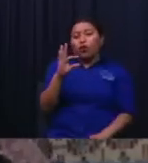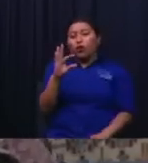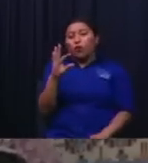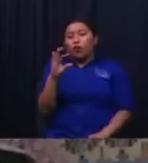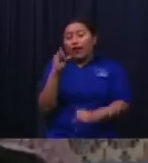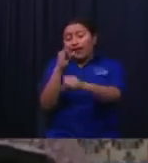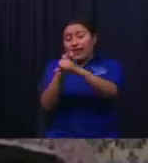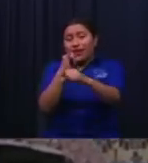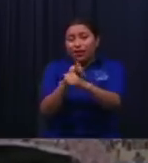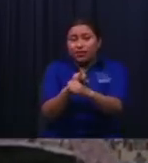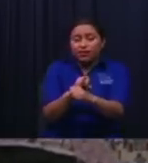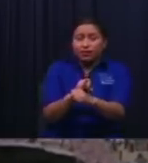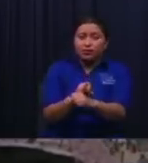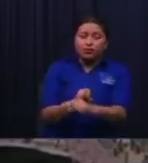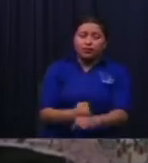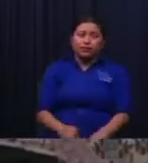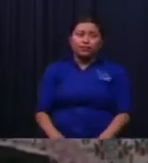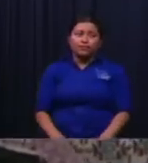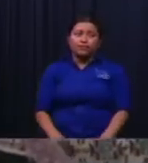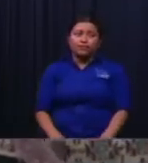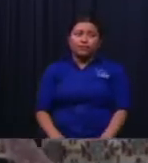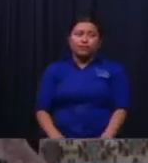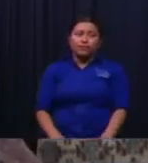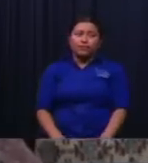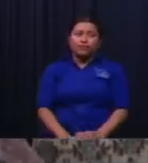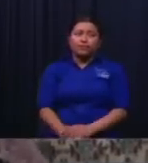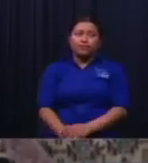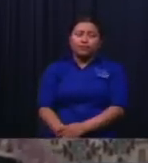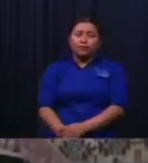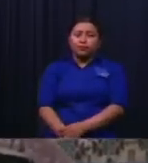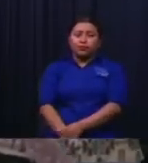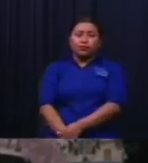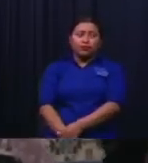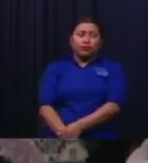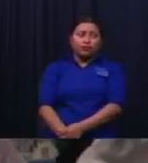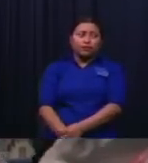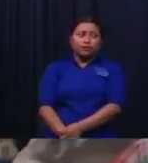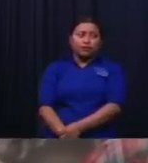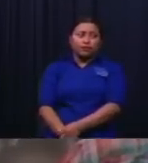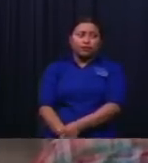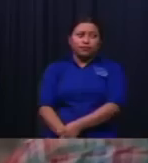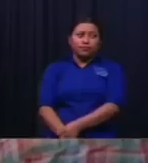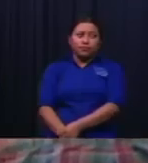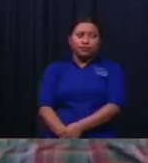a ir a estudiarlo, ¿verdad, hermano? Y el Señor le va a dar muchísimo más todavía.